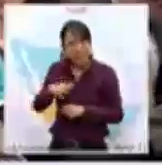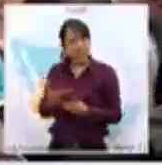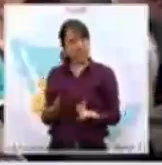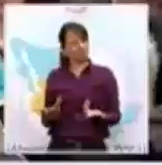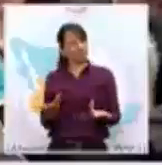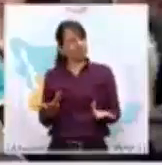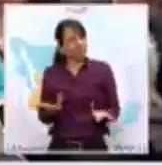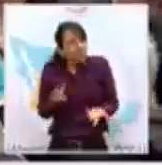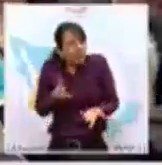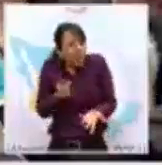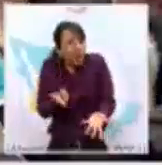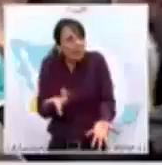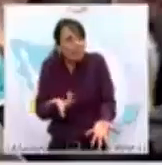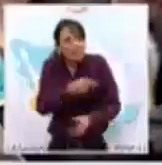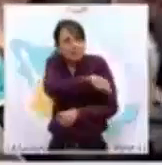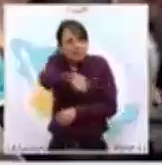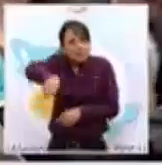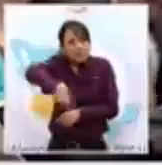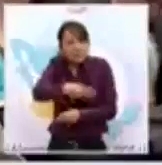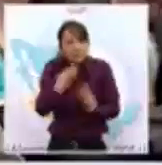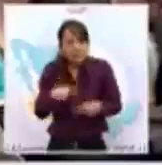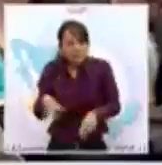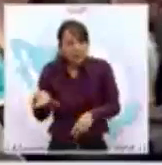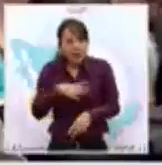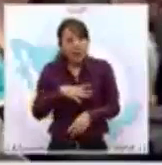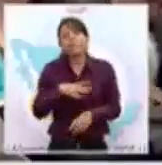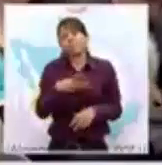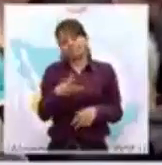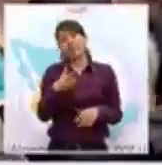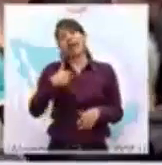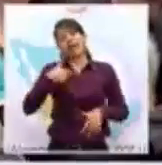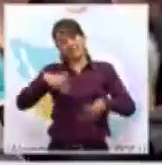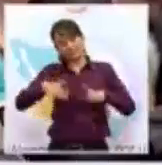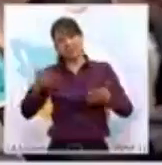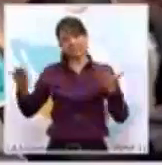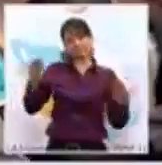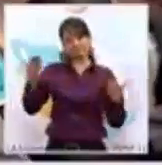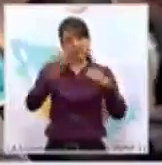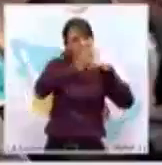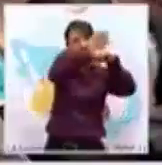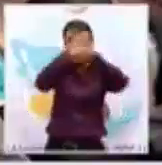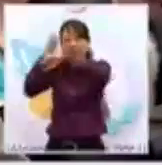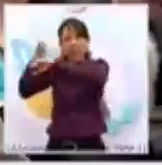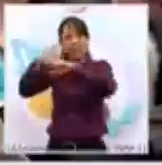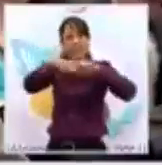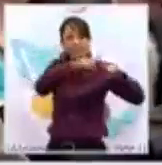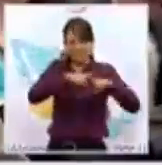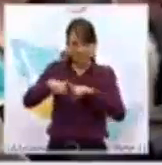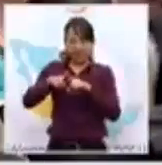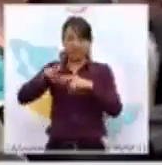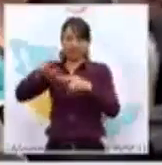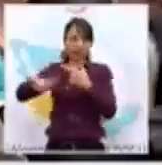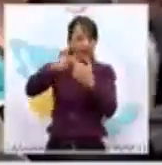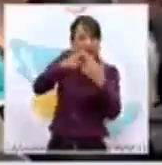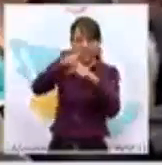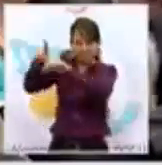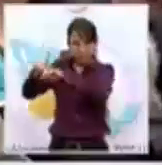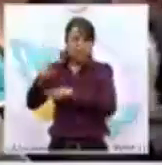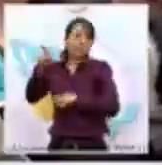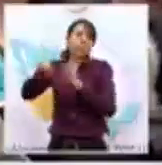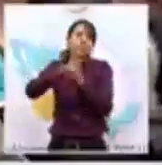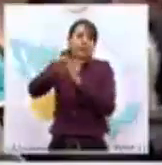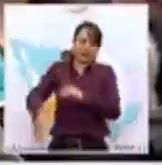regionales entre, por ejemplo, Matamoros, ¿no?, Tamaulipas este lado